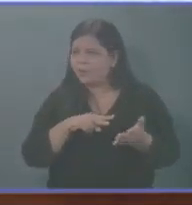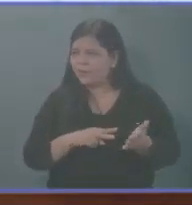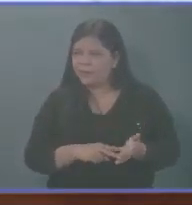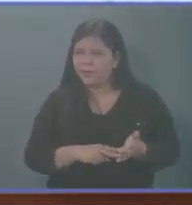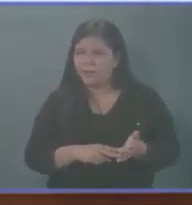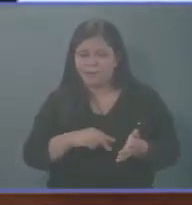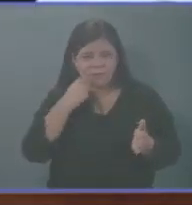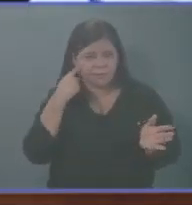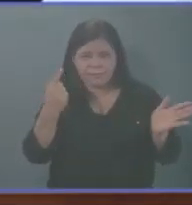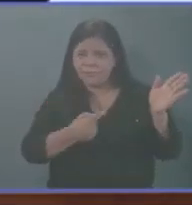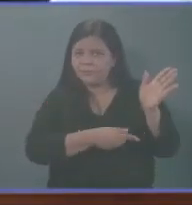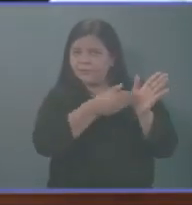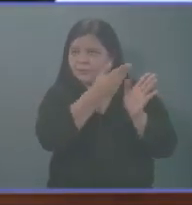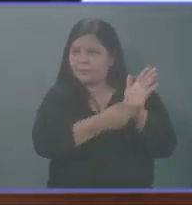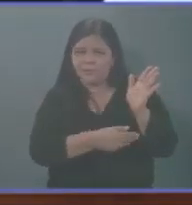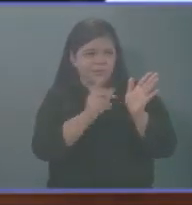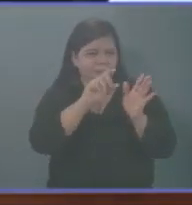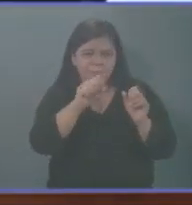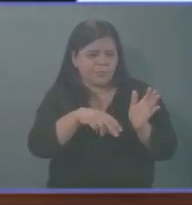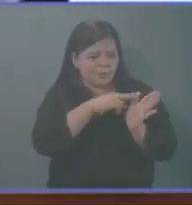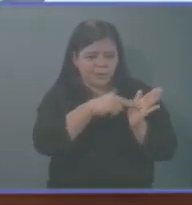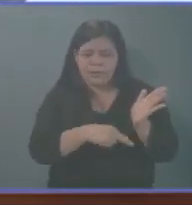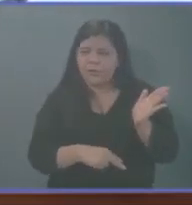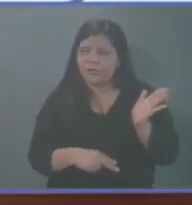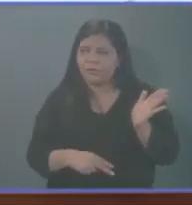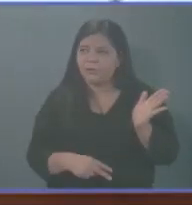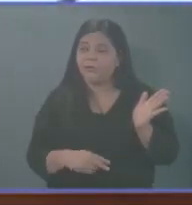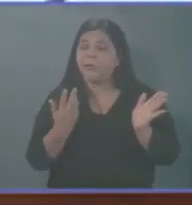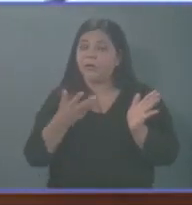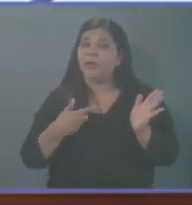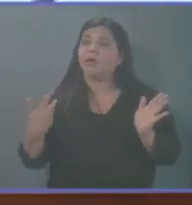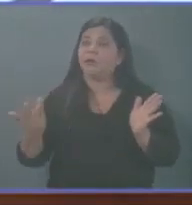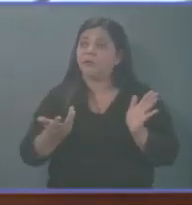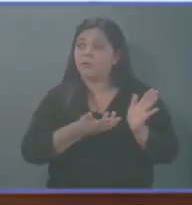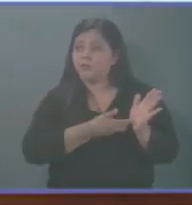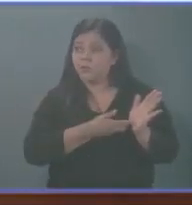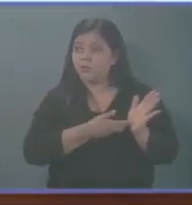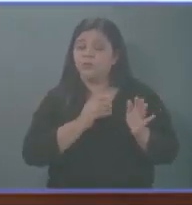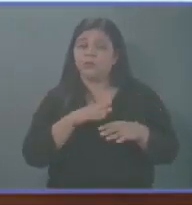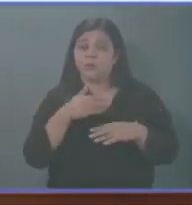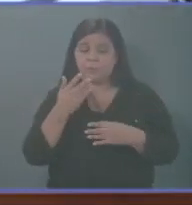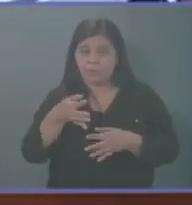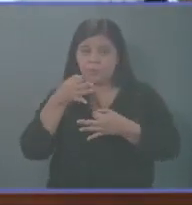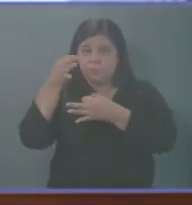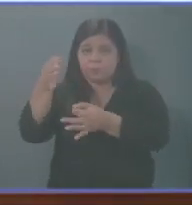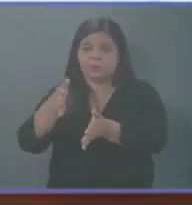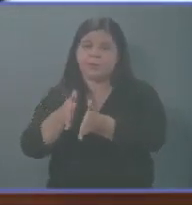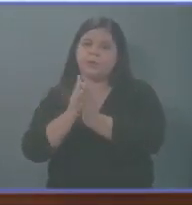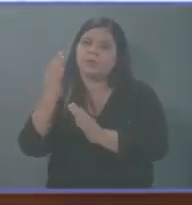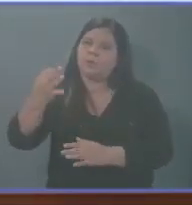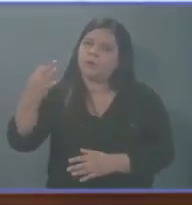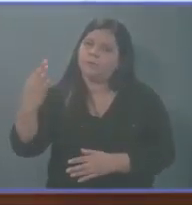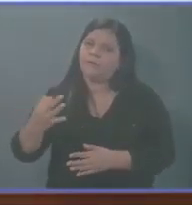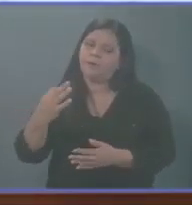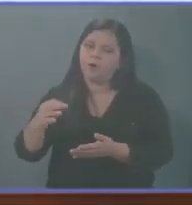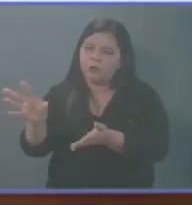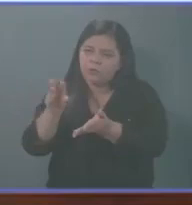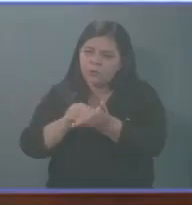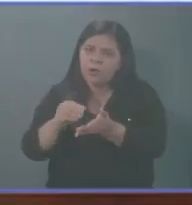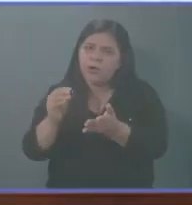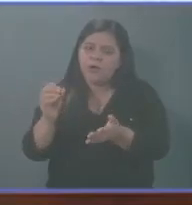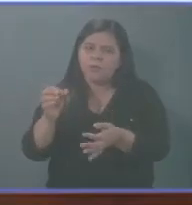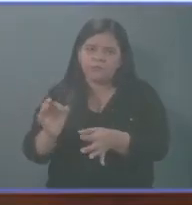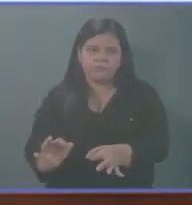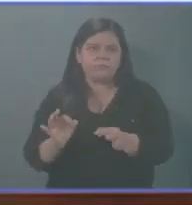totalmente ilegible. Ilegible. Y nosotros mandamos un oficio que es, por favor, la transcripción se